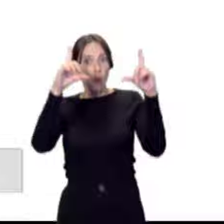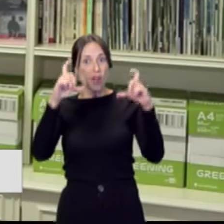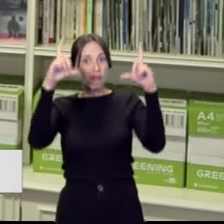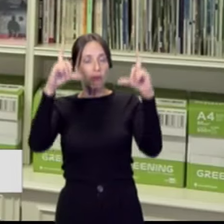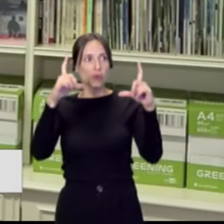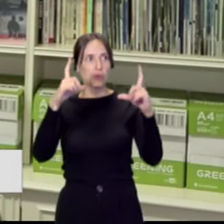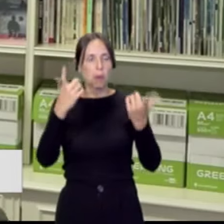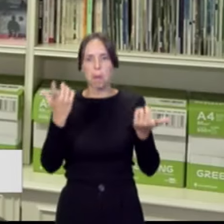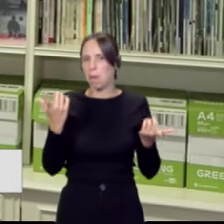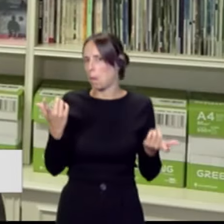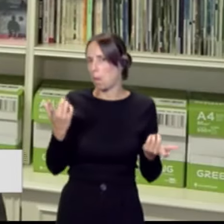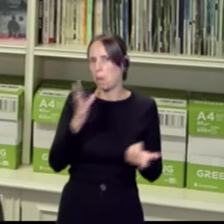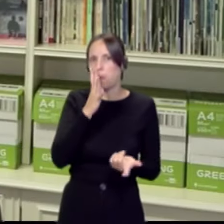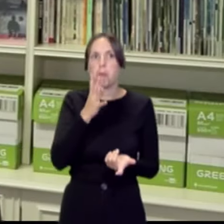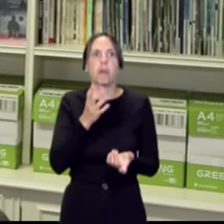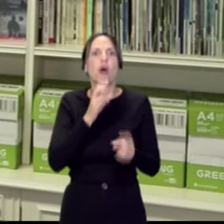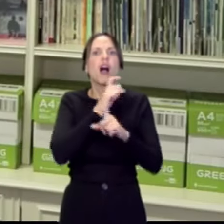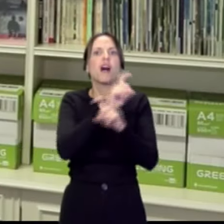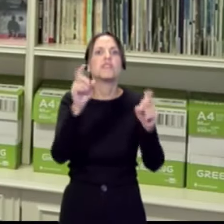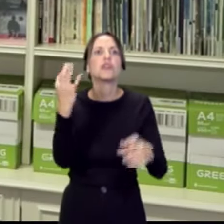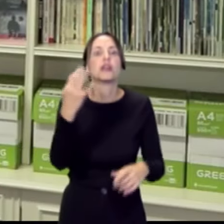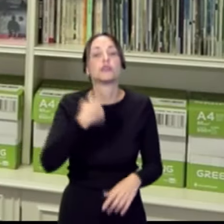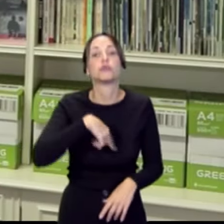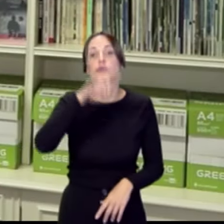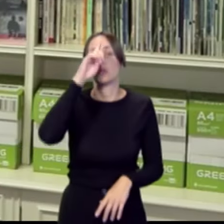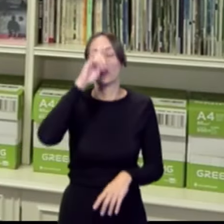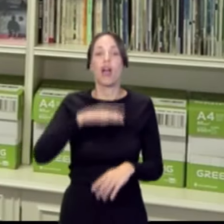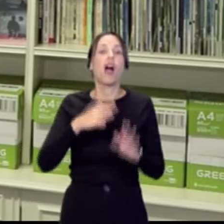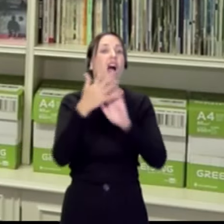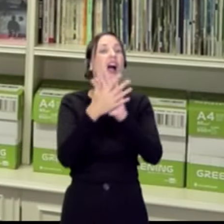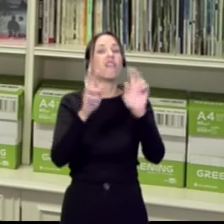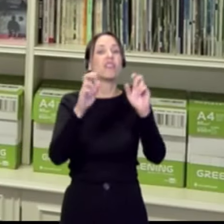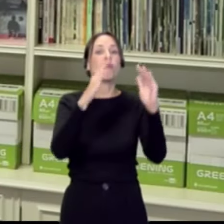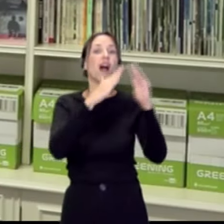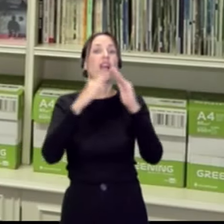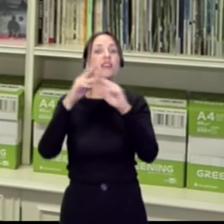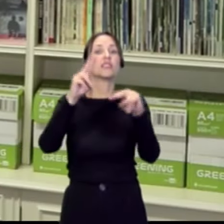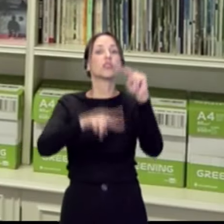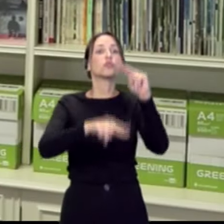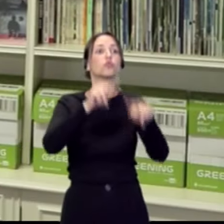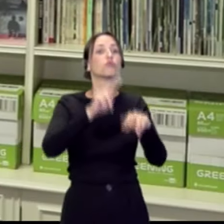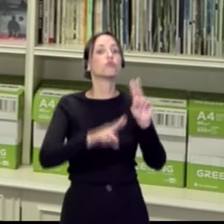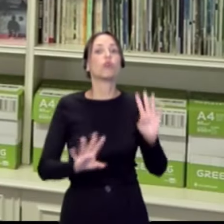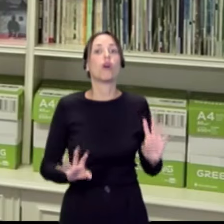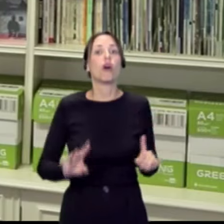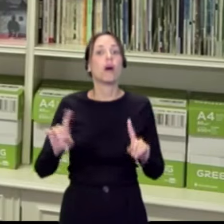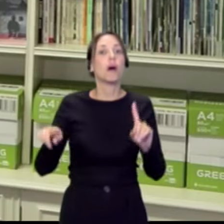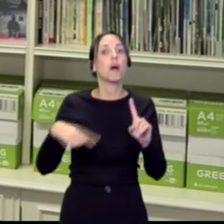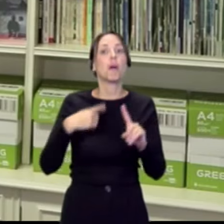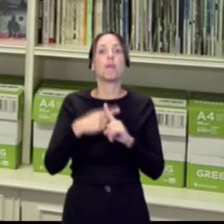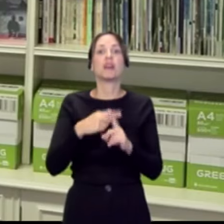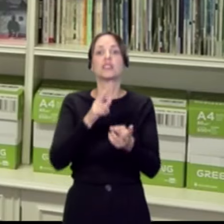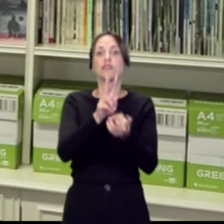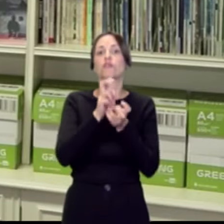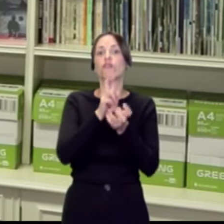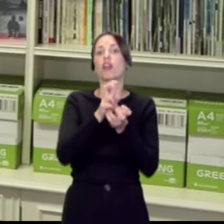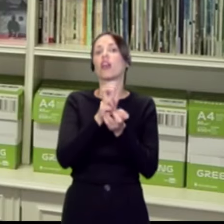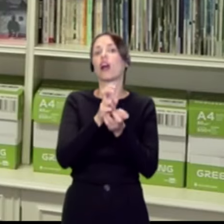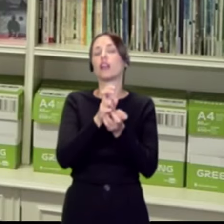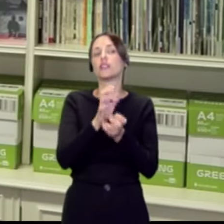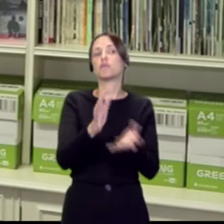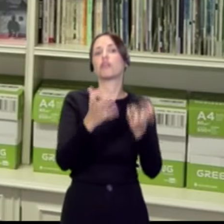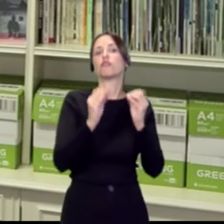anunciar. Solo está poniendo encima de la mesa la construcción de vivienda y los beneficios a los rentistas, beneficios fiscales a los rentistas. Nosotros lo que